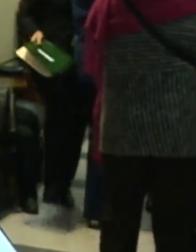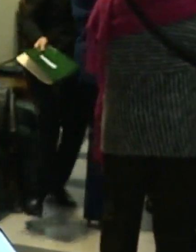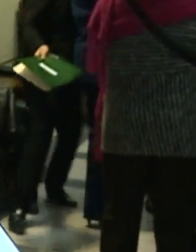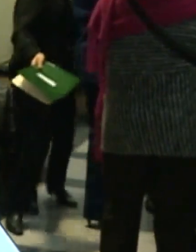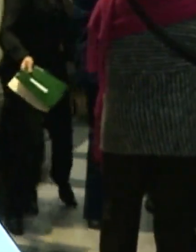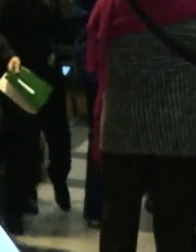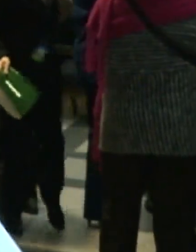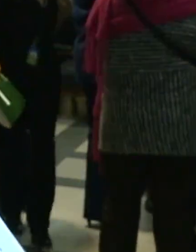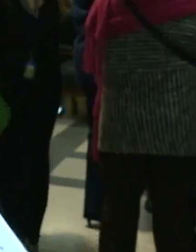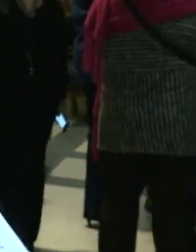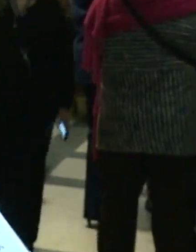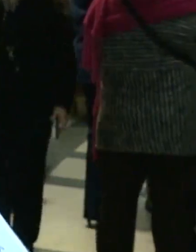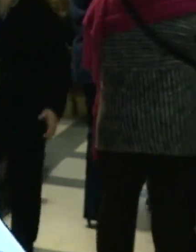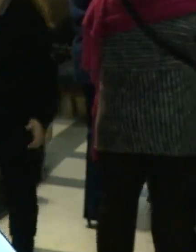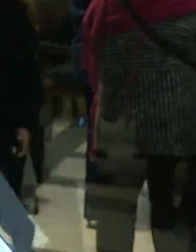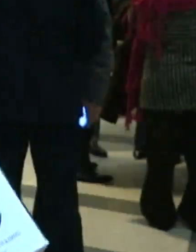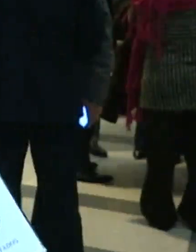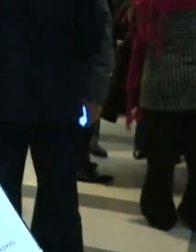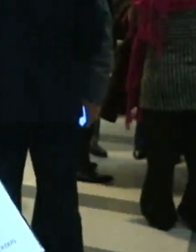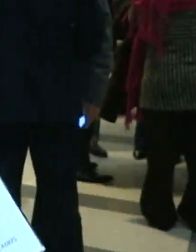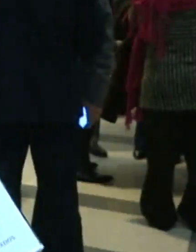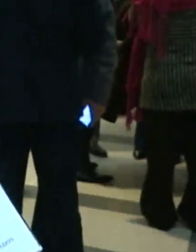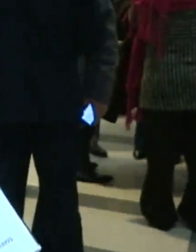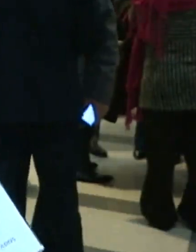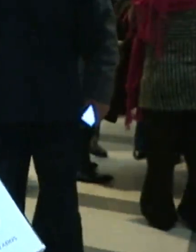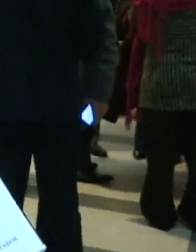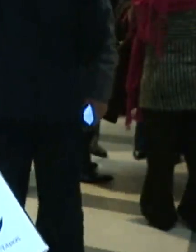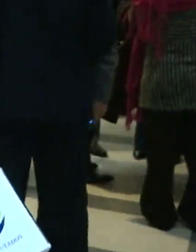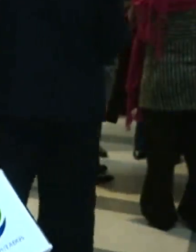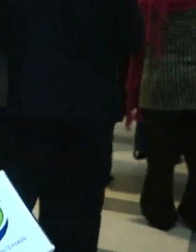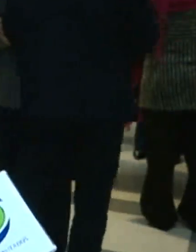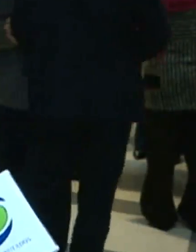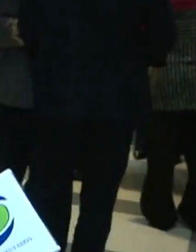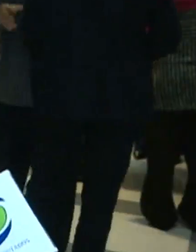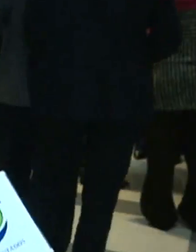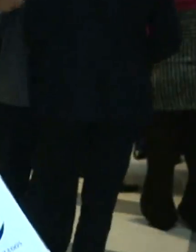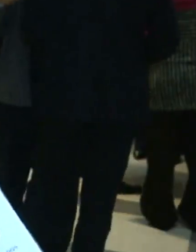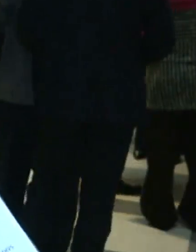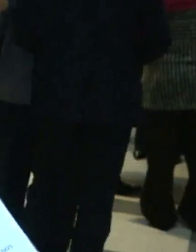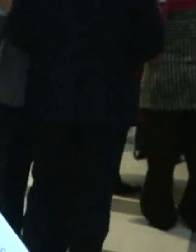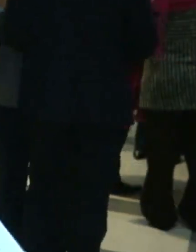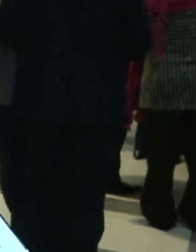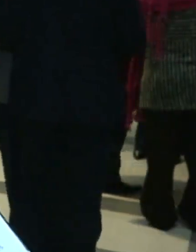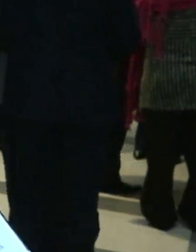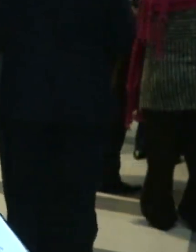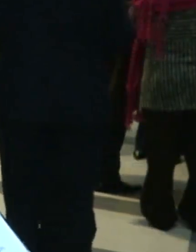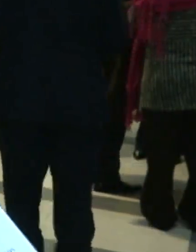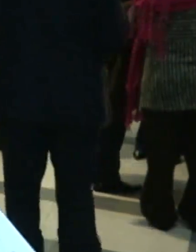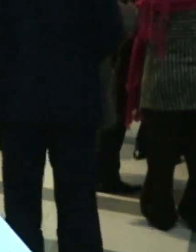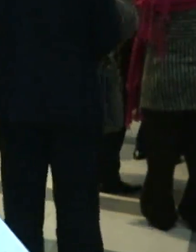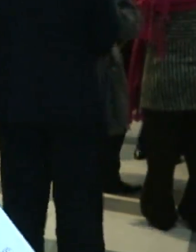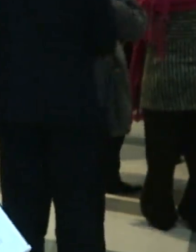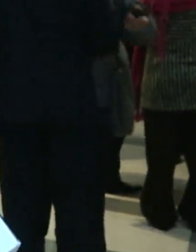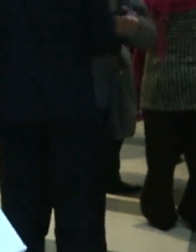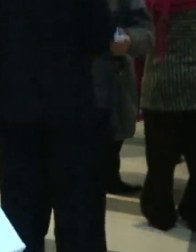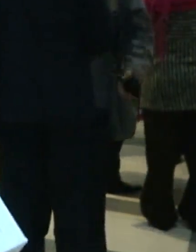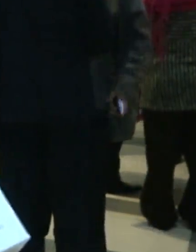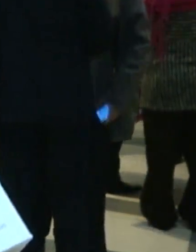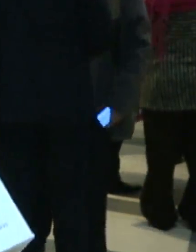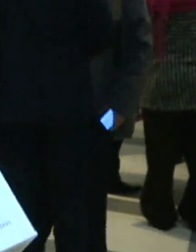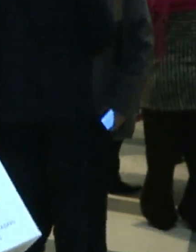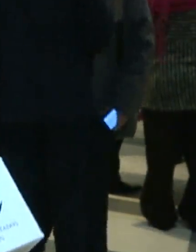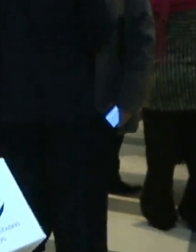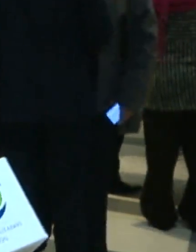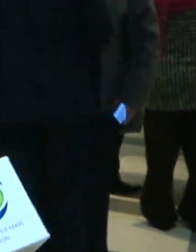hacerlo efectivo entre los 60 y los 65 en Chile jubilarse no es una obligación es un derecho y por lo tanto la persona